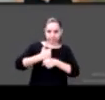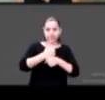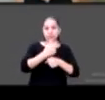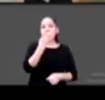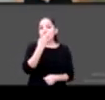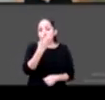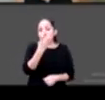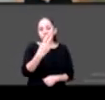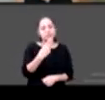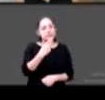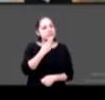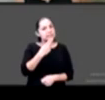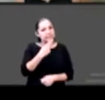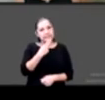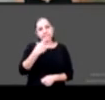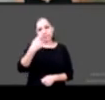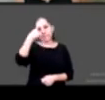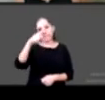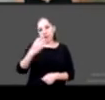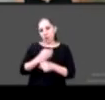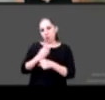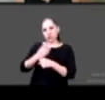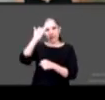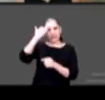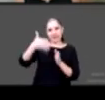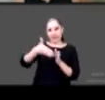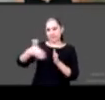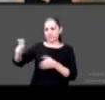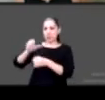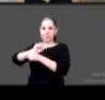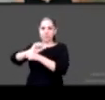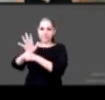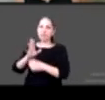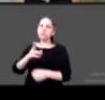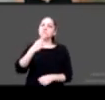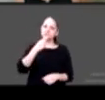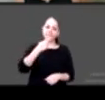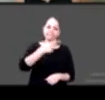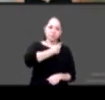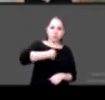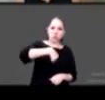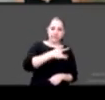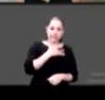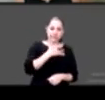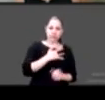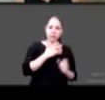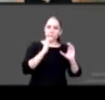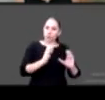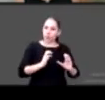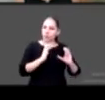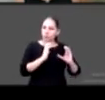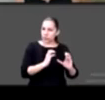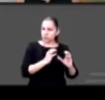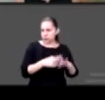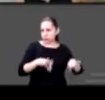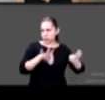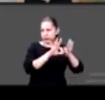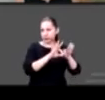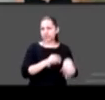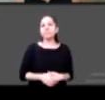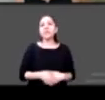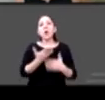este terrífico tiempo que tenemos de pandemia, ¿no? El próximo, por favor. Ahora te voy a dar una